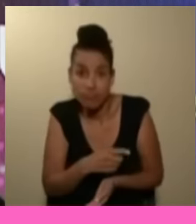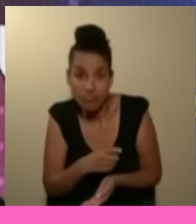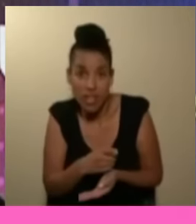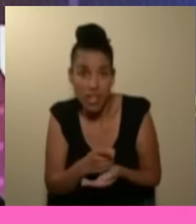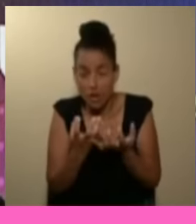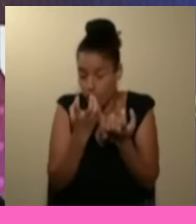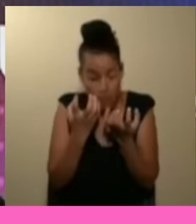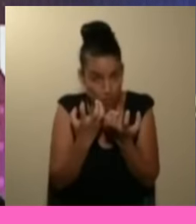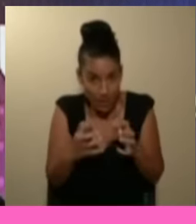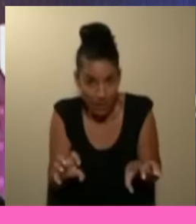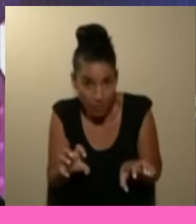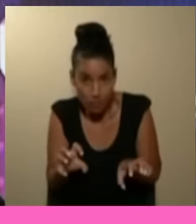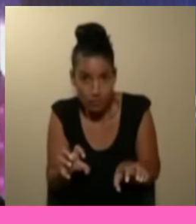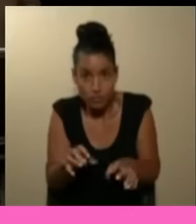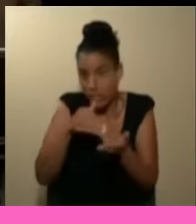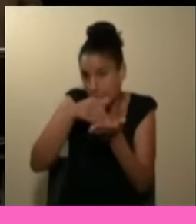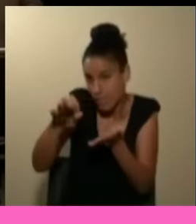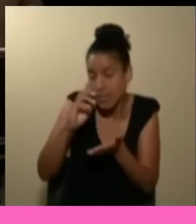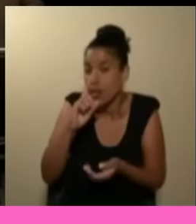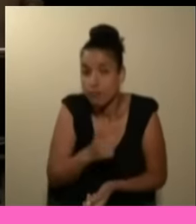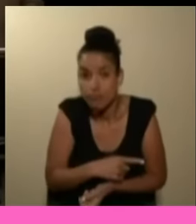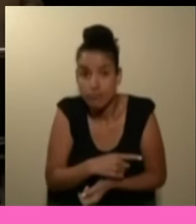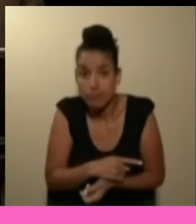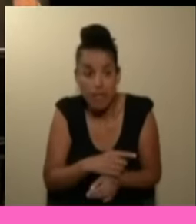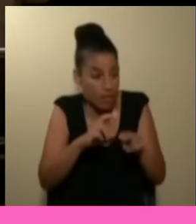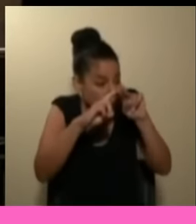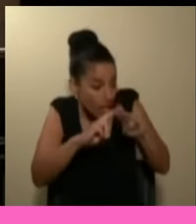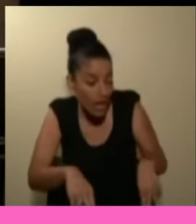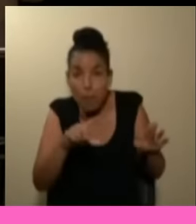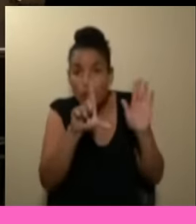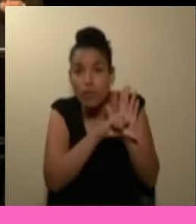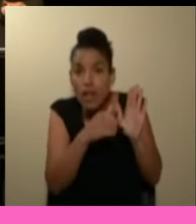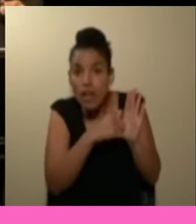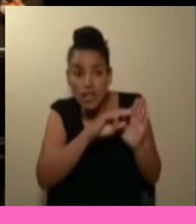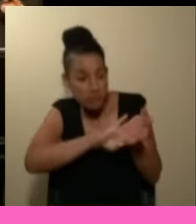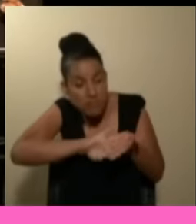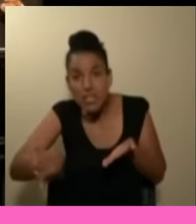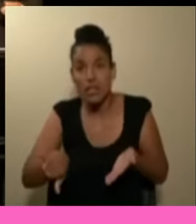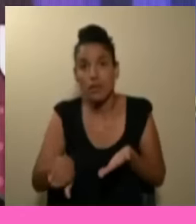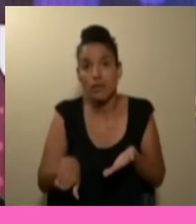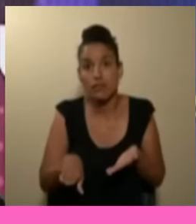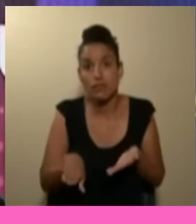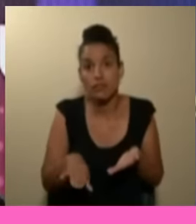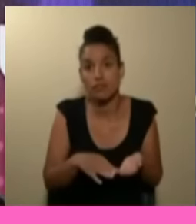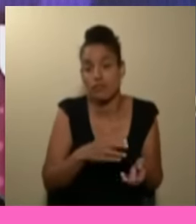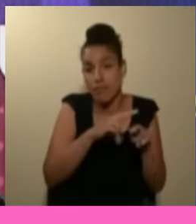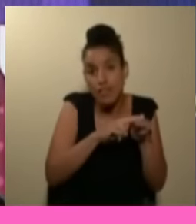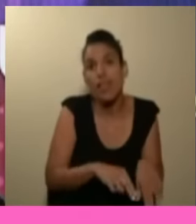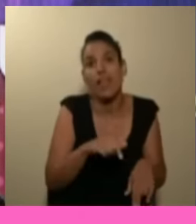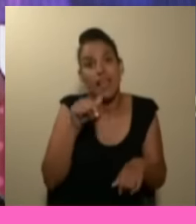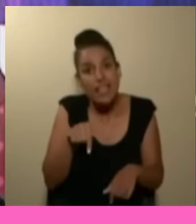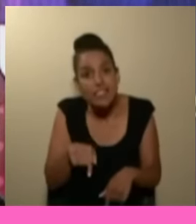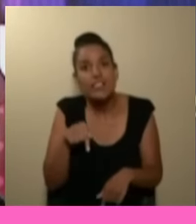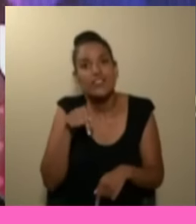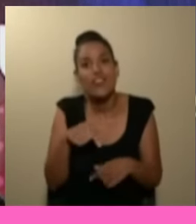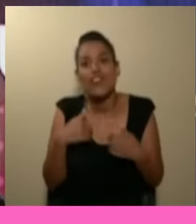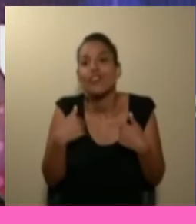queremos que haya desalojo exprés, anulémoslo de la ley, saquémoslo de la ley. Eso es lo que